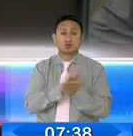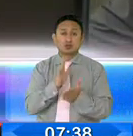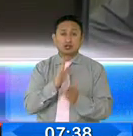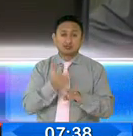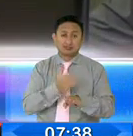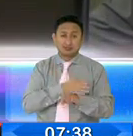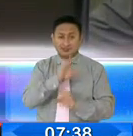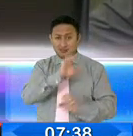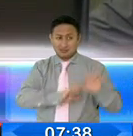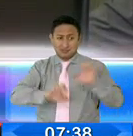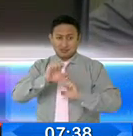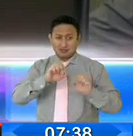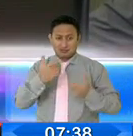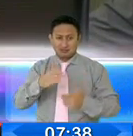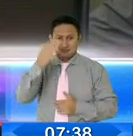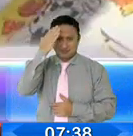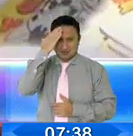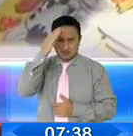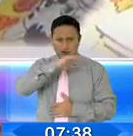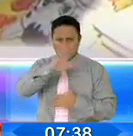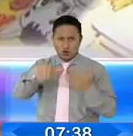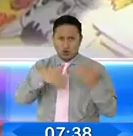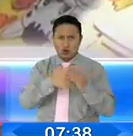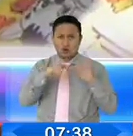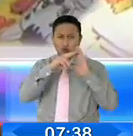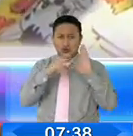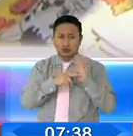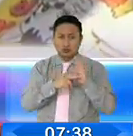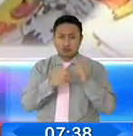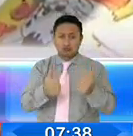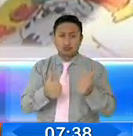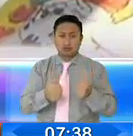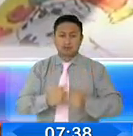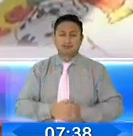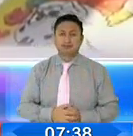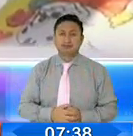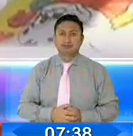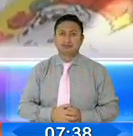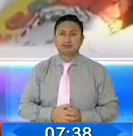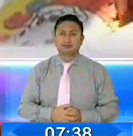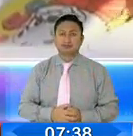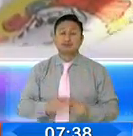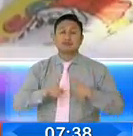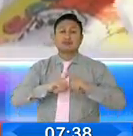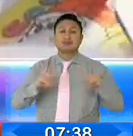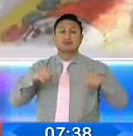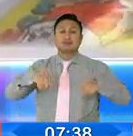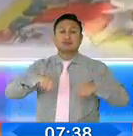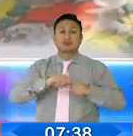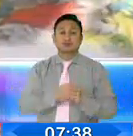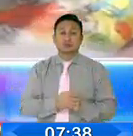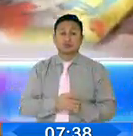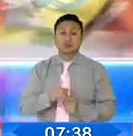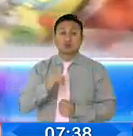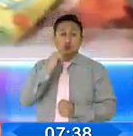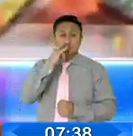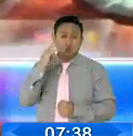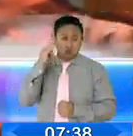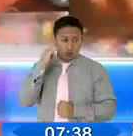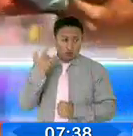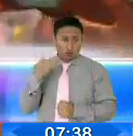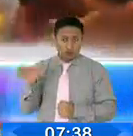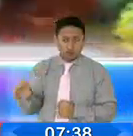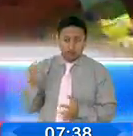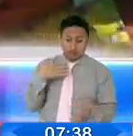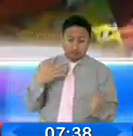para identificar que cumplan con todos los requisitos de higiene. Sin embargo, el temor de que los menores se contagien de COVID